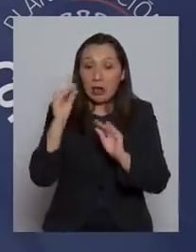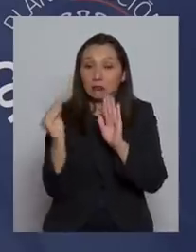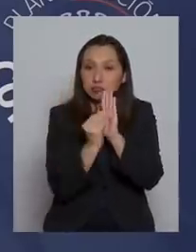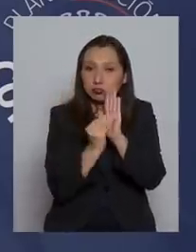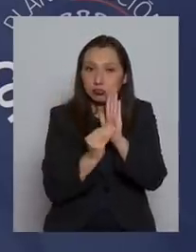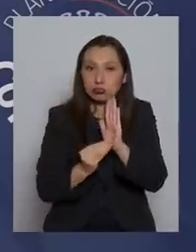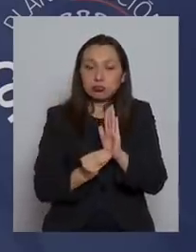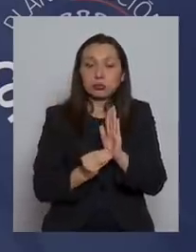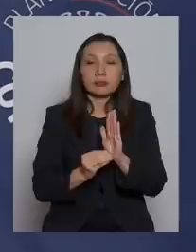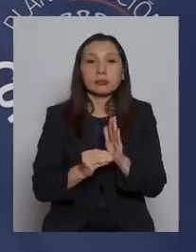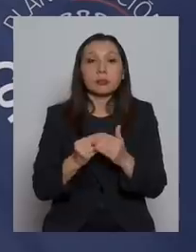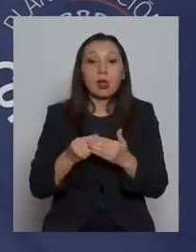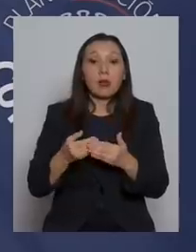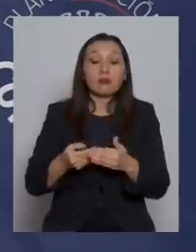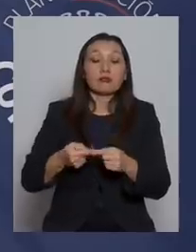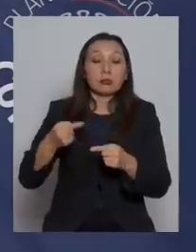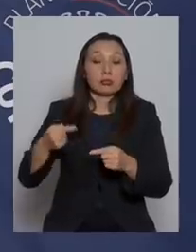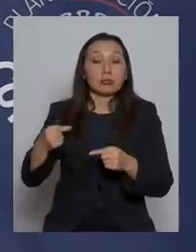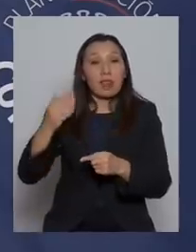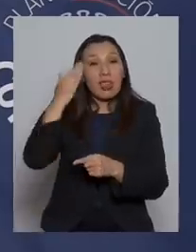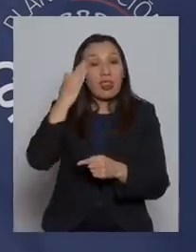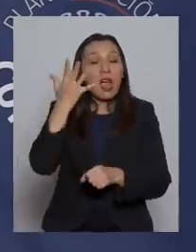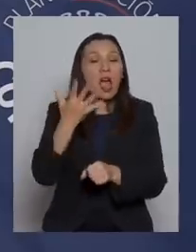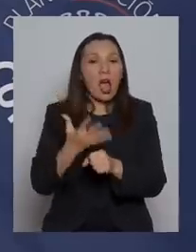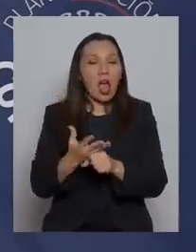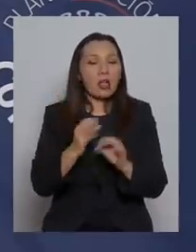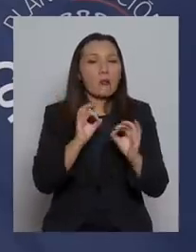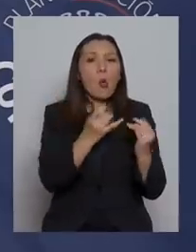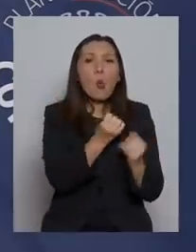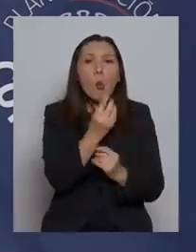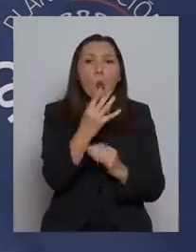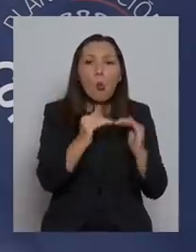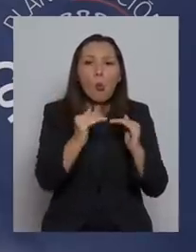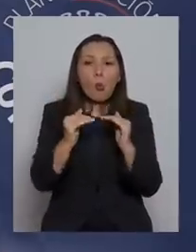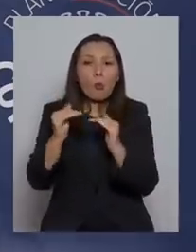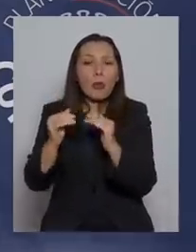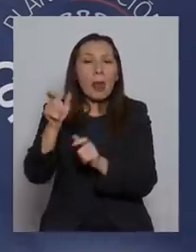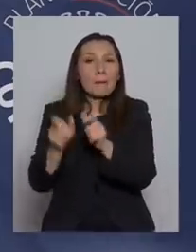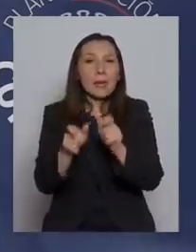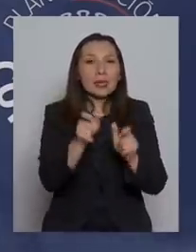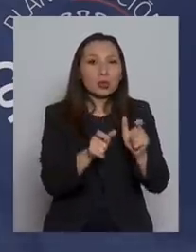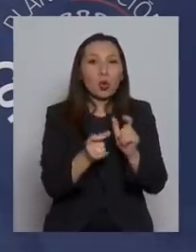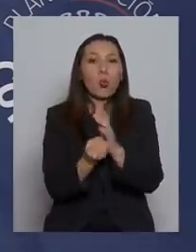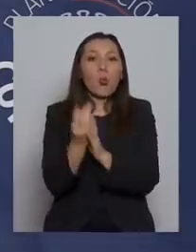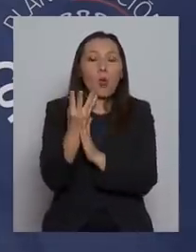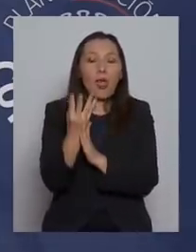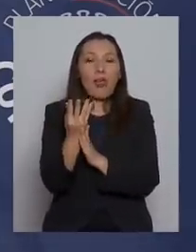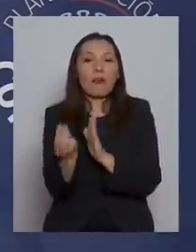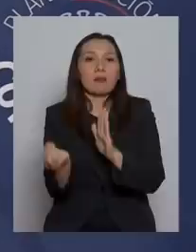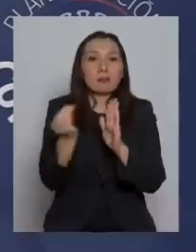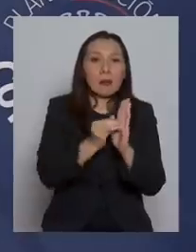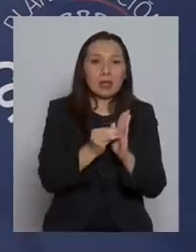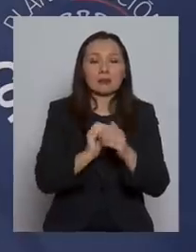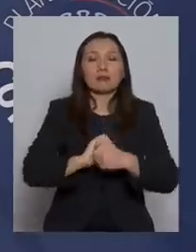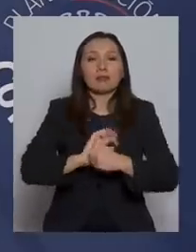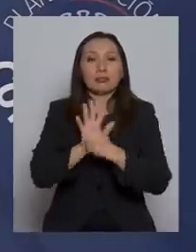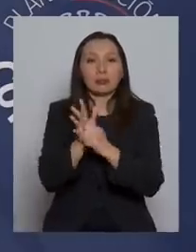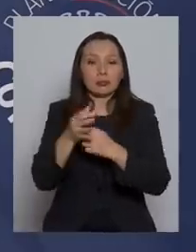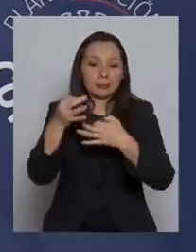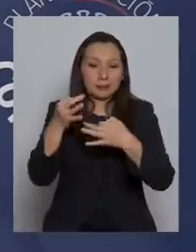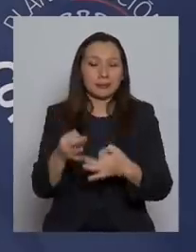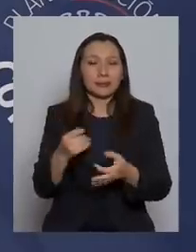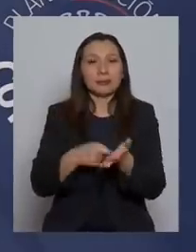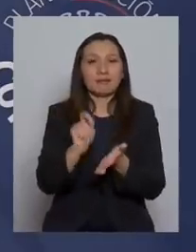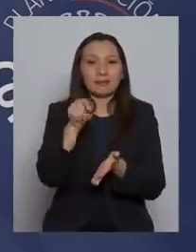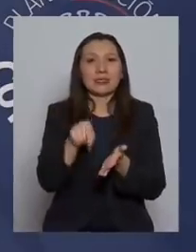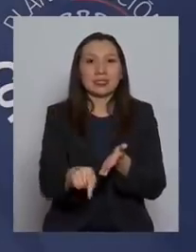Eso significa que hace varios días ya tenemos una cifra de personas nuevas contagiadas y